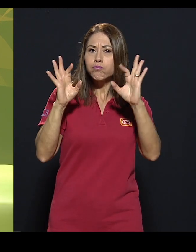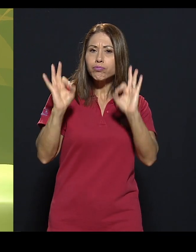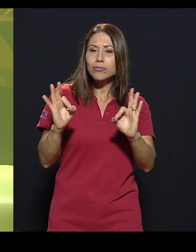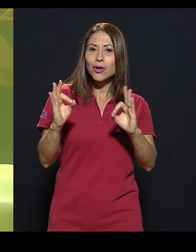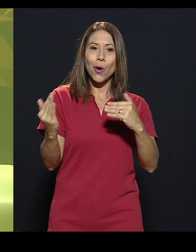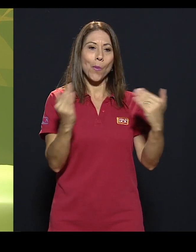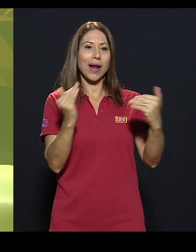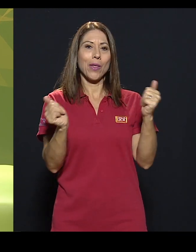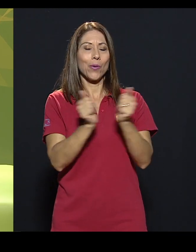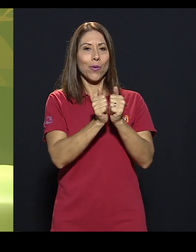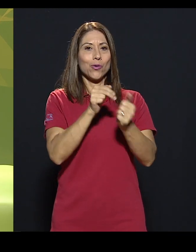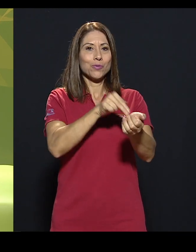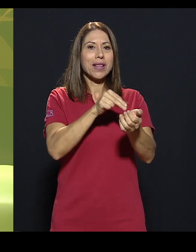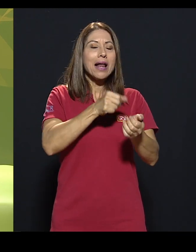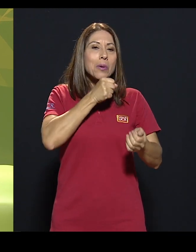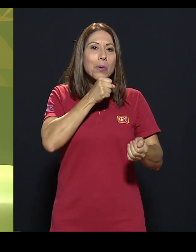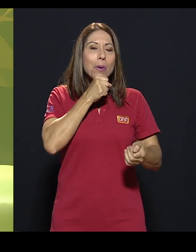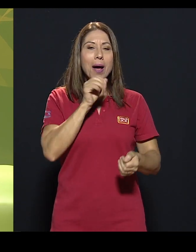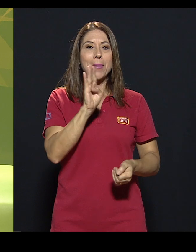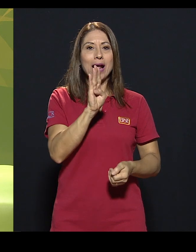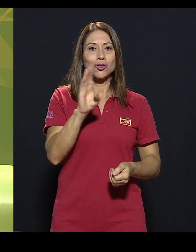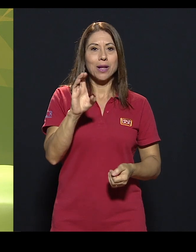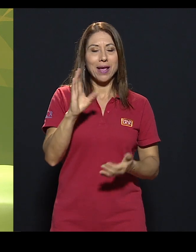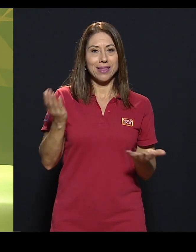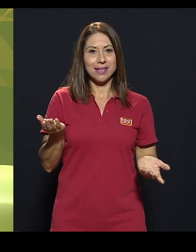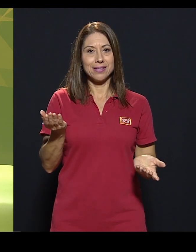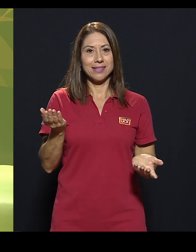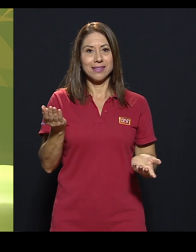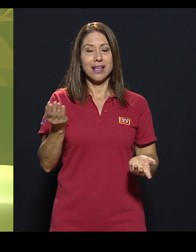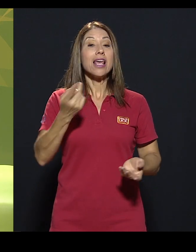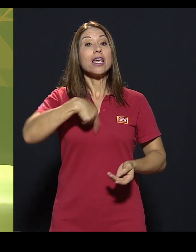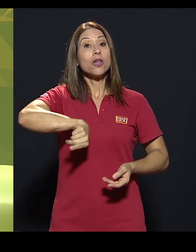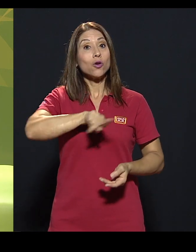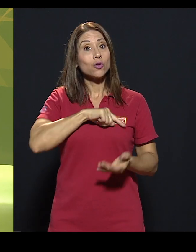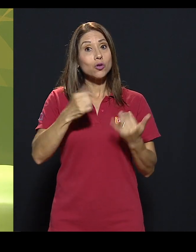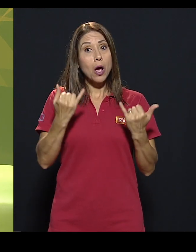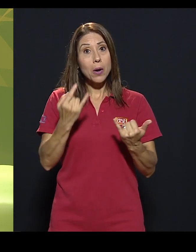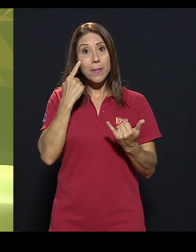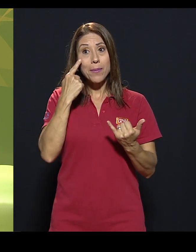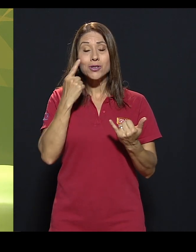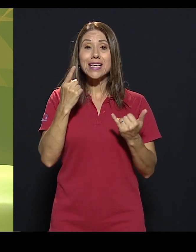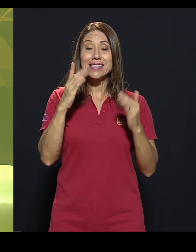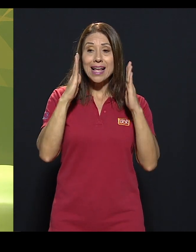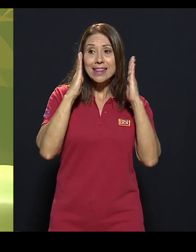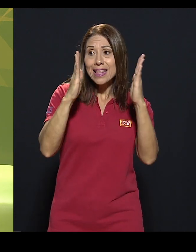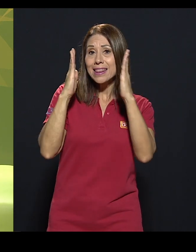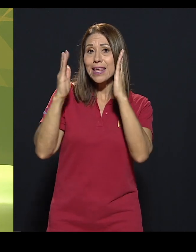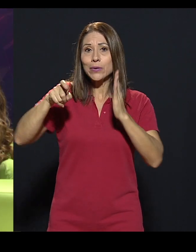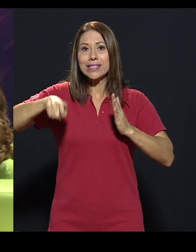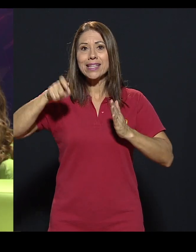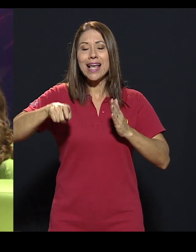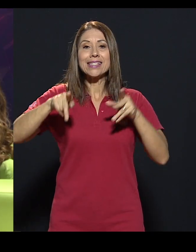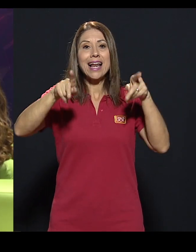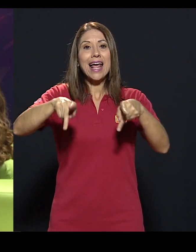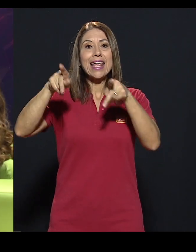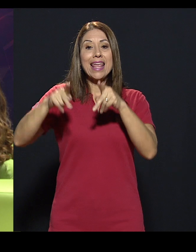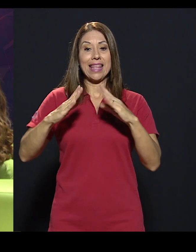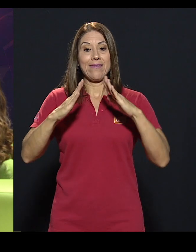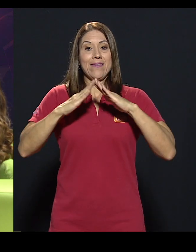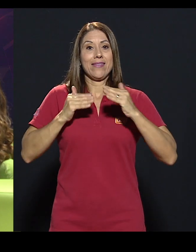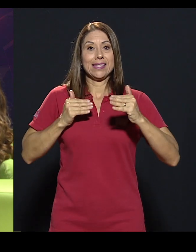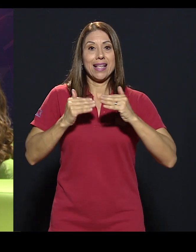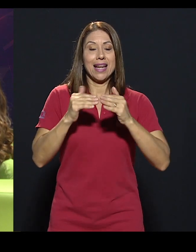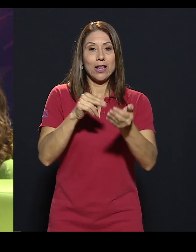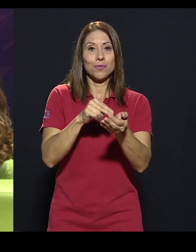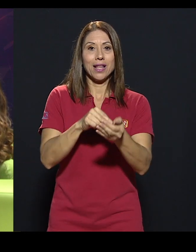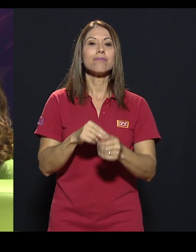comparación al Hospital Blanco Cervantes, y estamos cubriendo una demanda de la gente que está más cerca del geriátrico, ¿verdad? Sí.